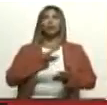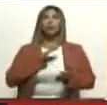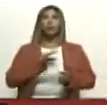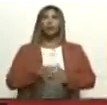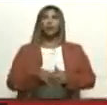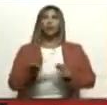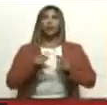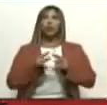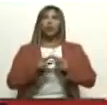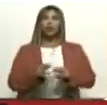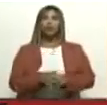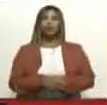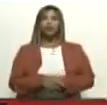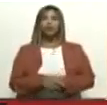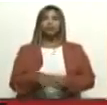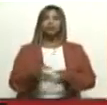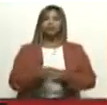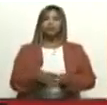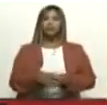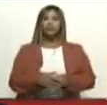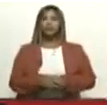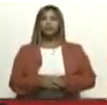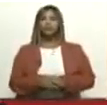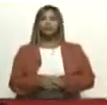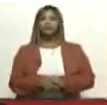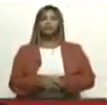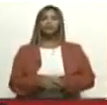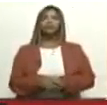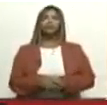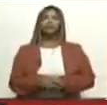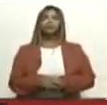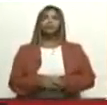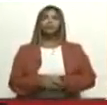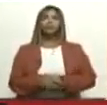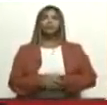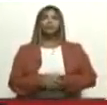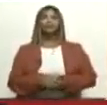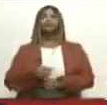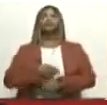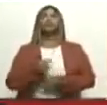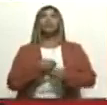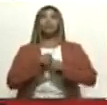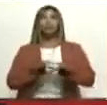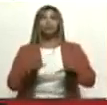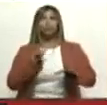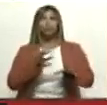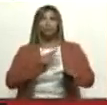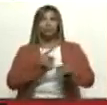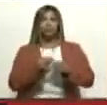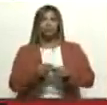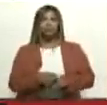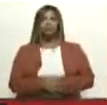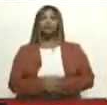que es conocida en el sector. Okay. No tiene... O sea, lo ha publicado Monte Ávila, de hecho, pero